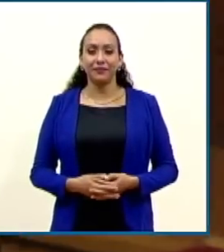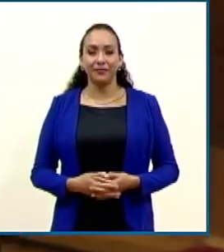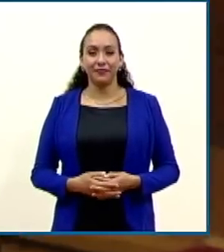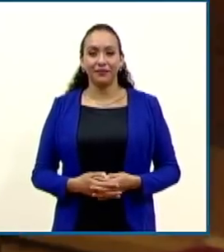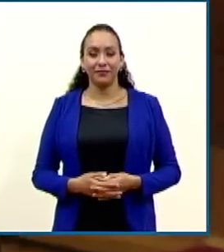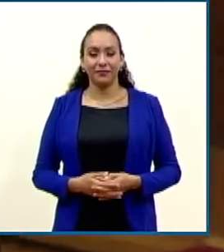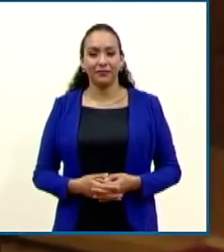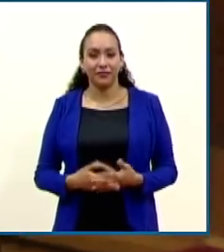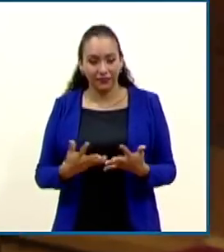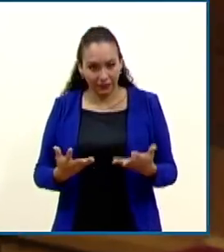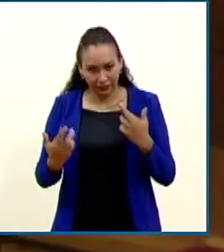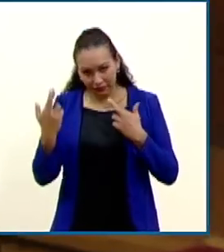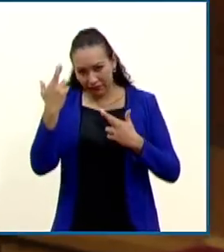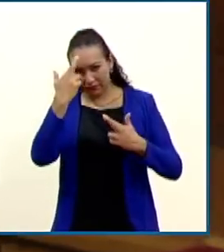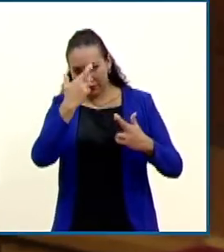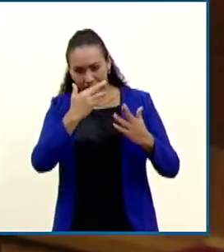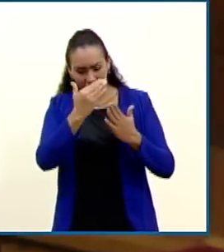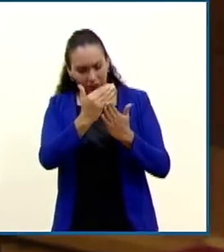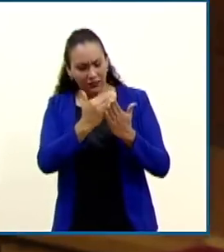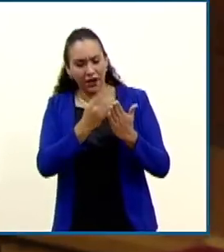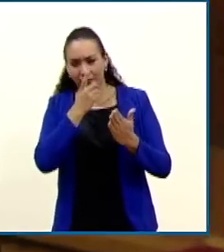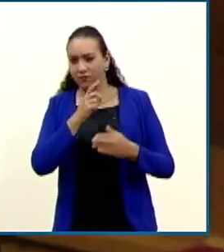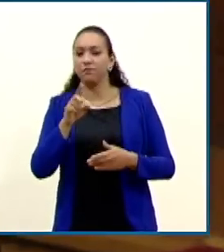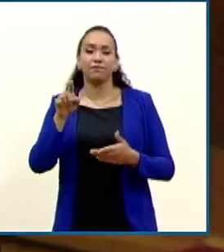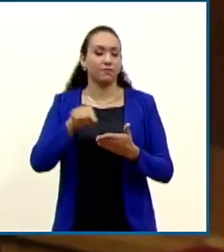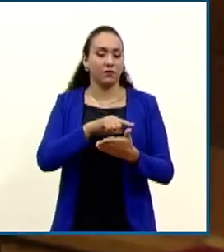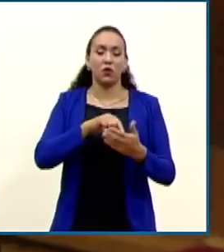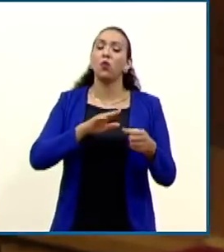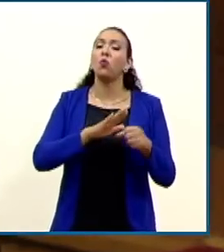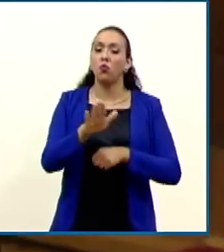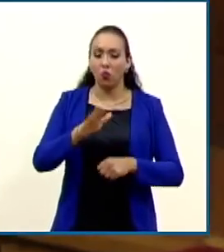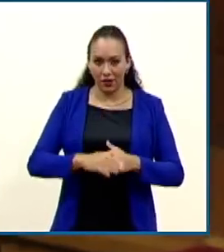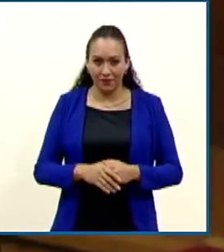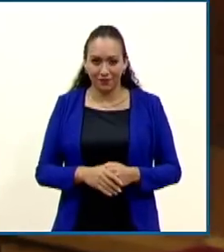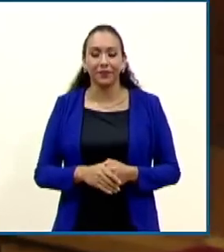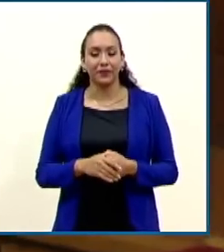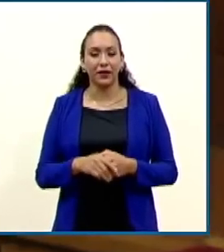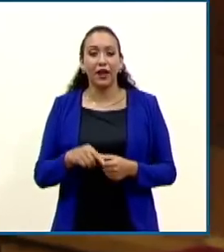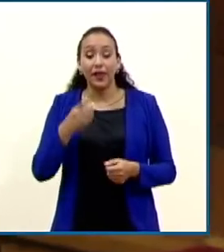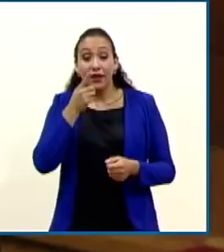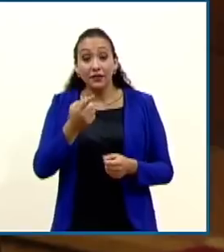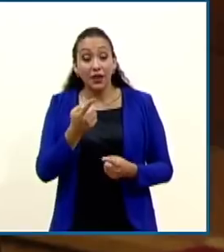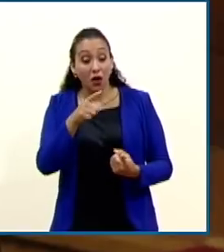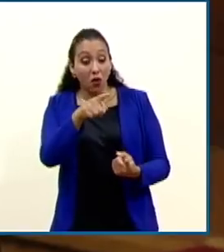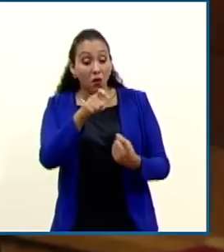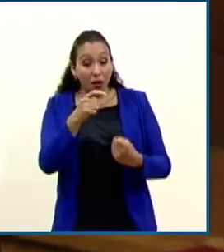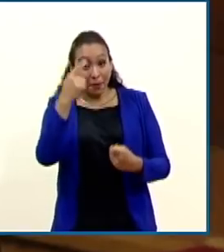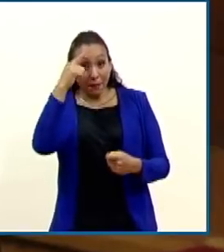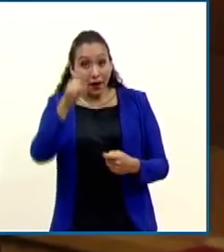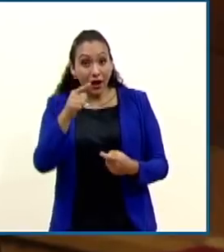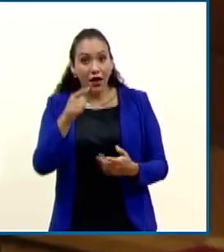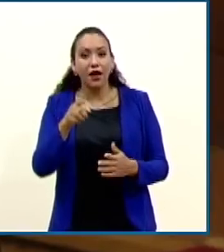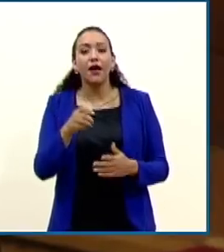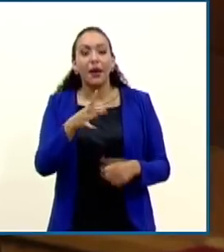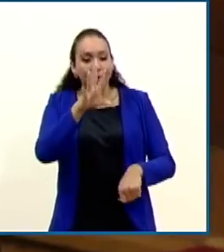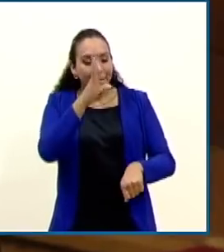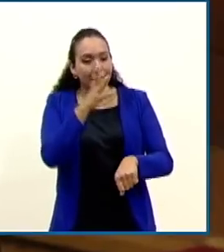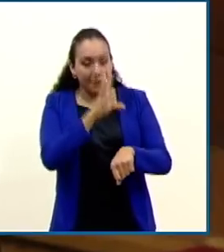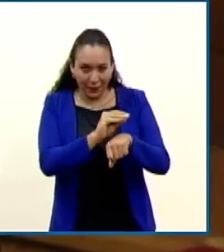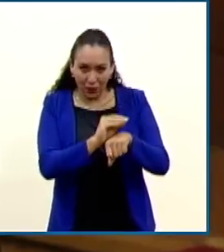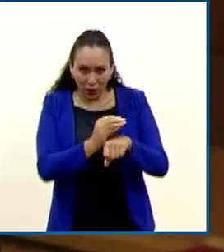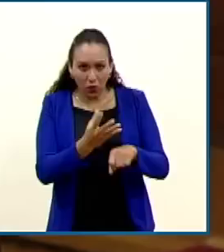Se determina la invalidez de los preceptos impugnados que establecen cobros de derechos por la expedición de